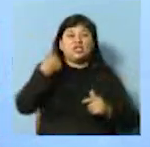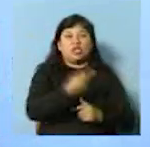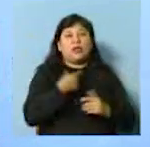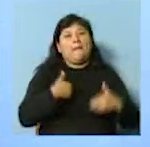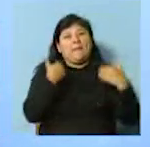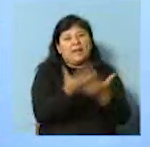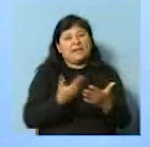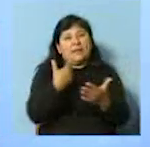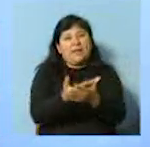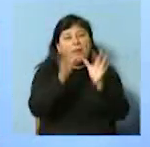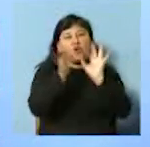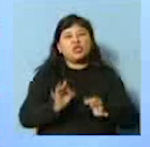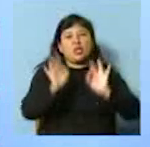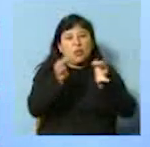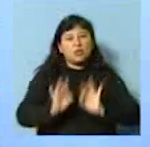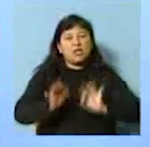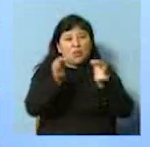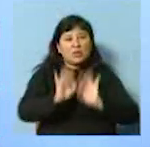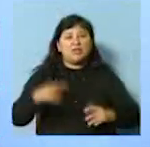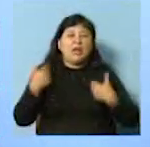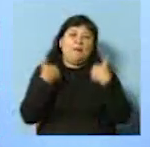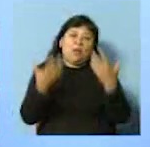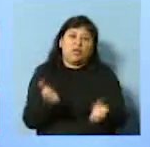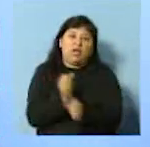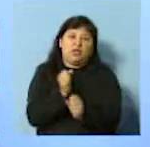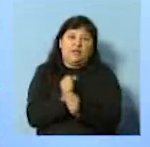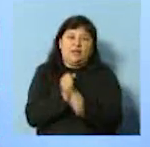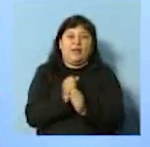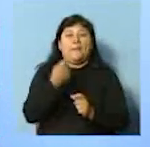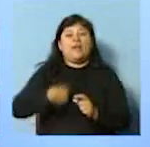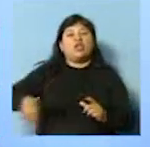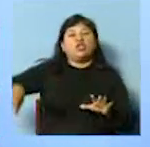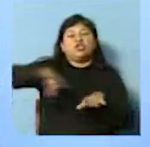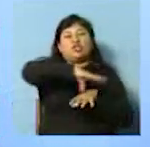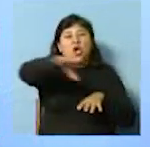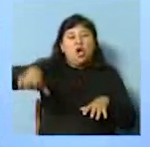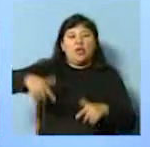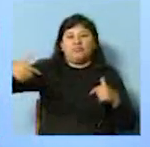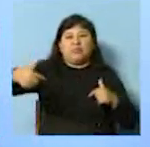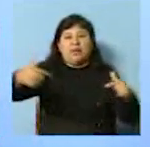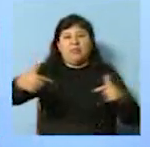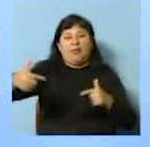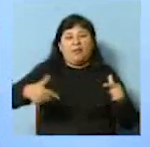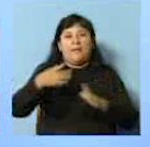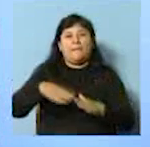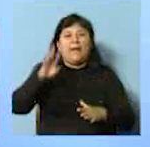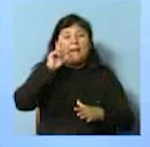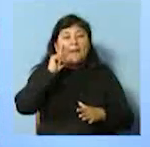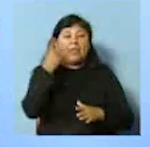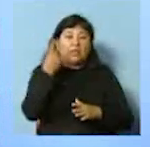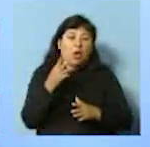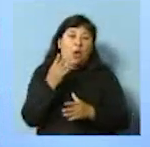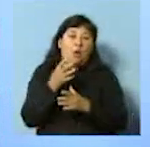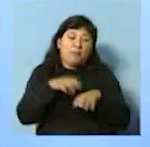proyecto de ley que en favor de los trabajadores lamentablemente uno choca con este bipartidismo no entre el oficialismo y